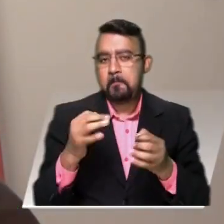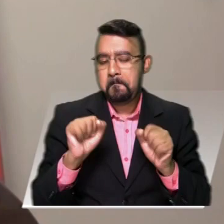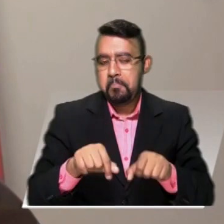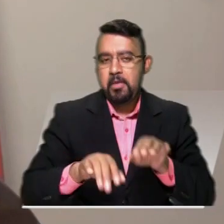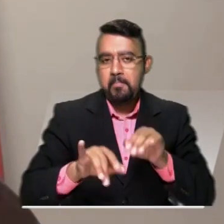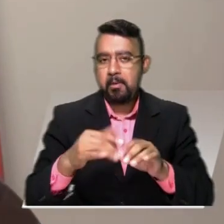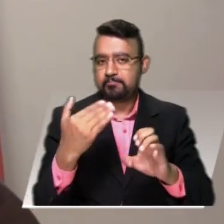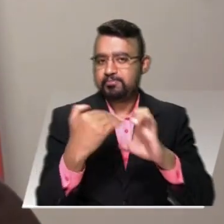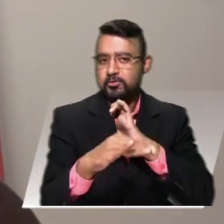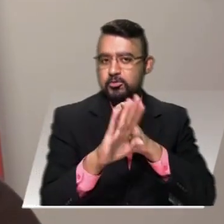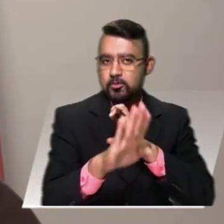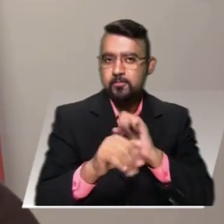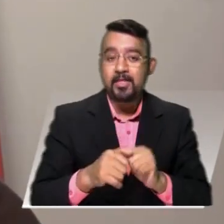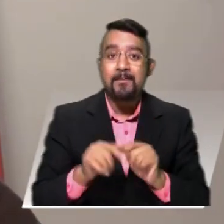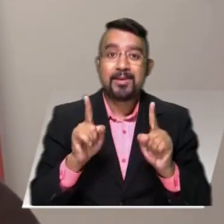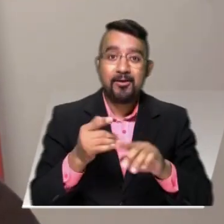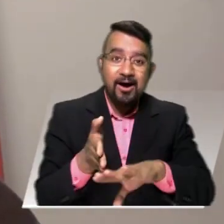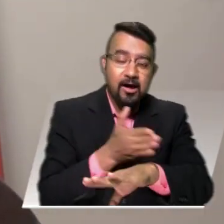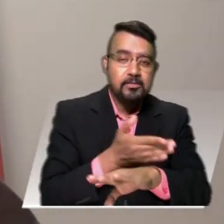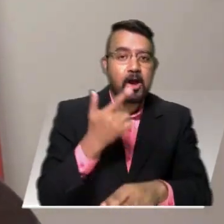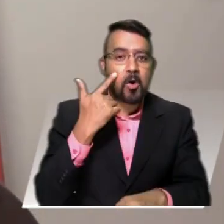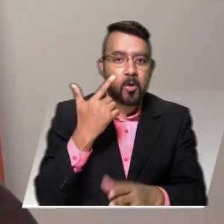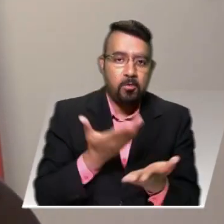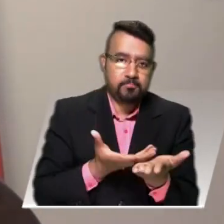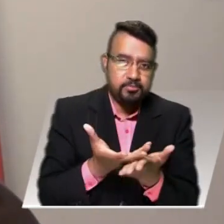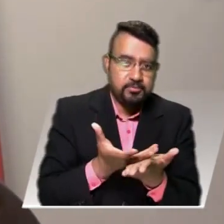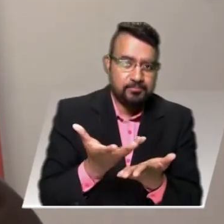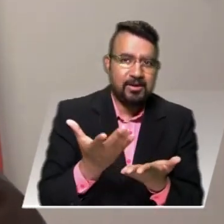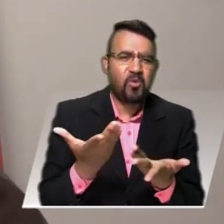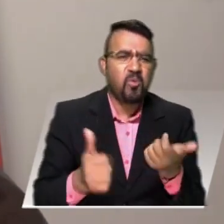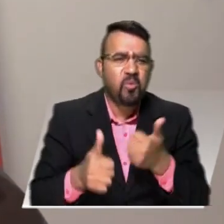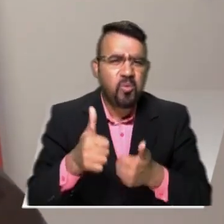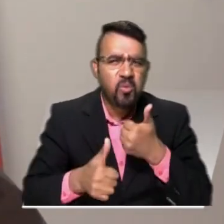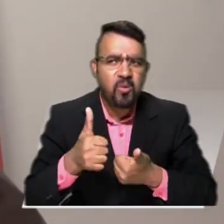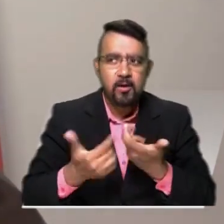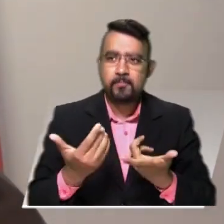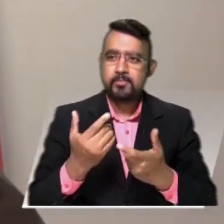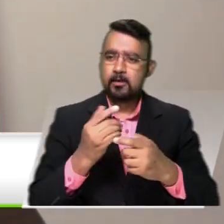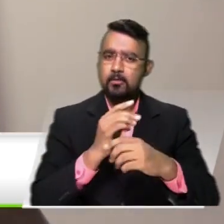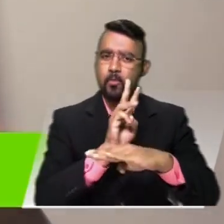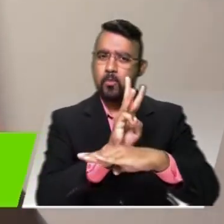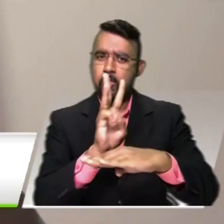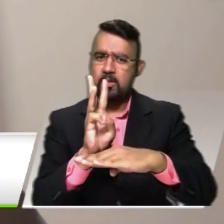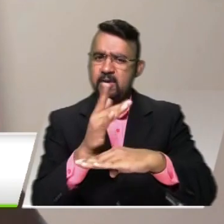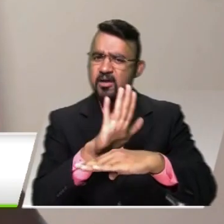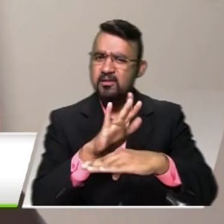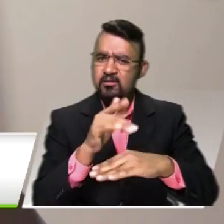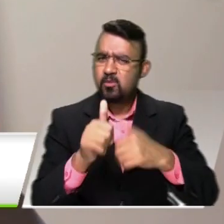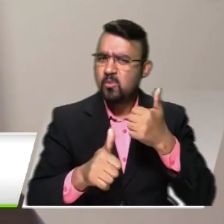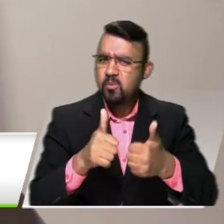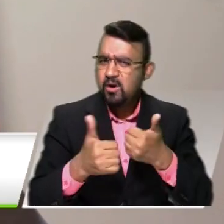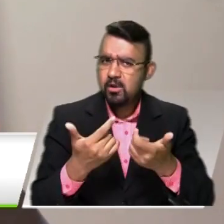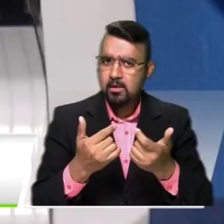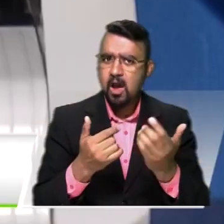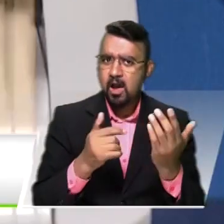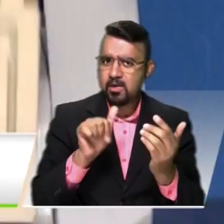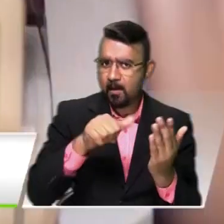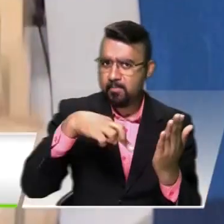usuarios deben revisar qué es lo que están usando, cuáles son los respaldos y los avales que tiene la aplicación que están